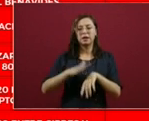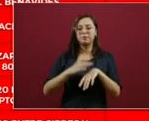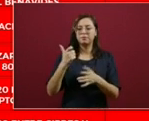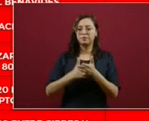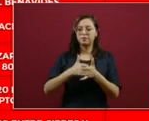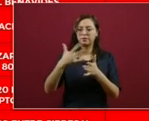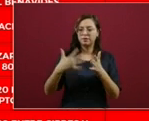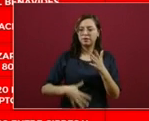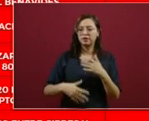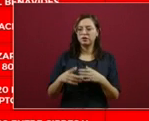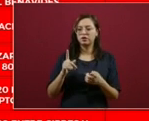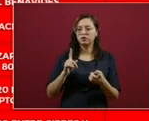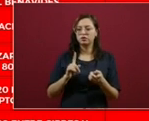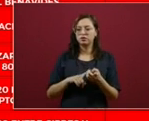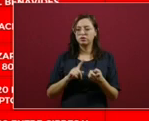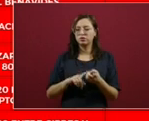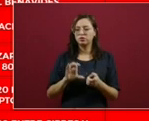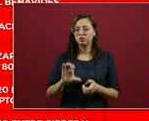en